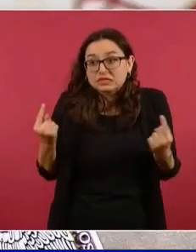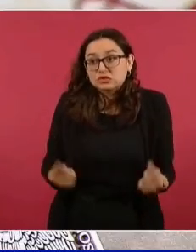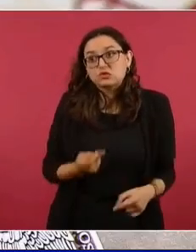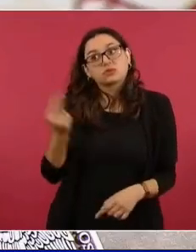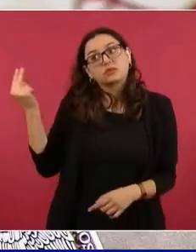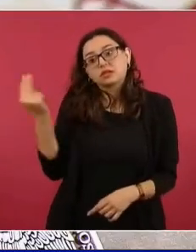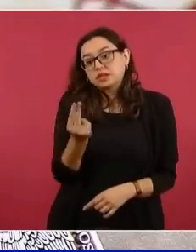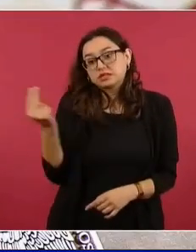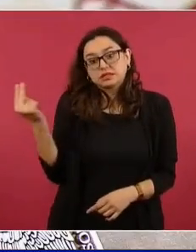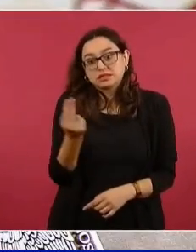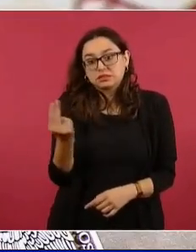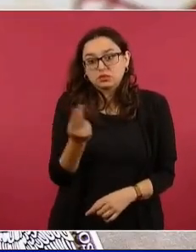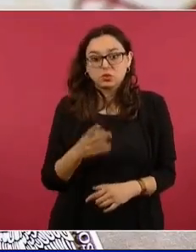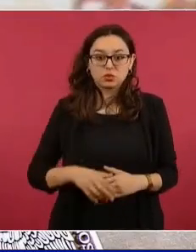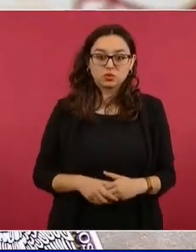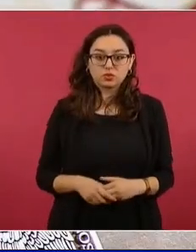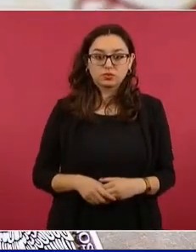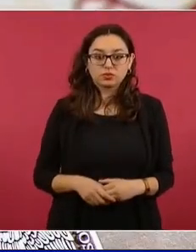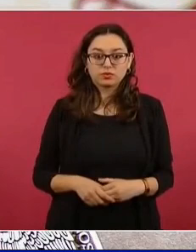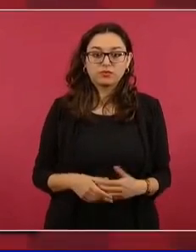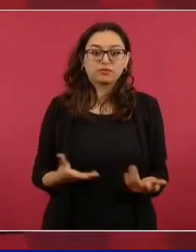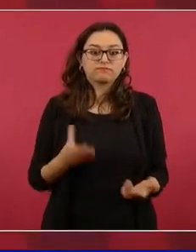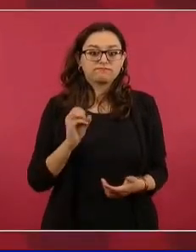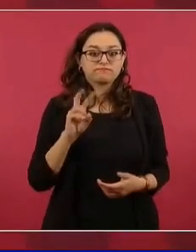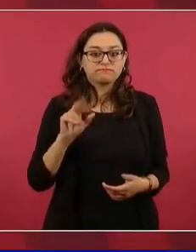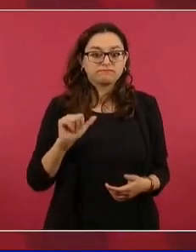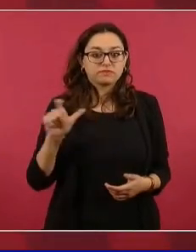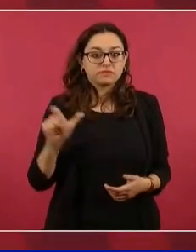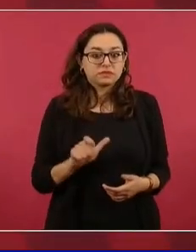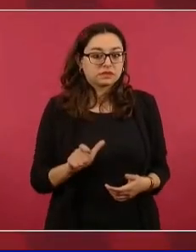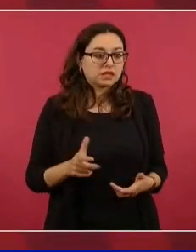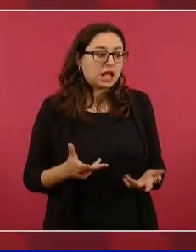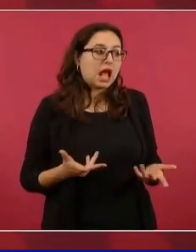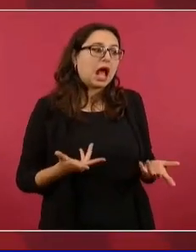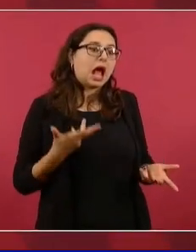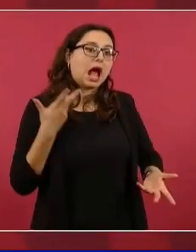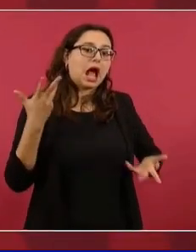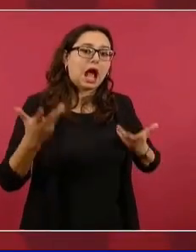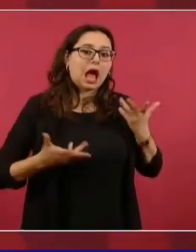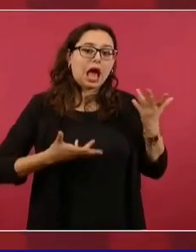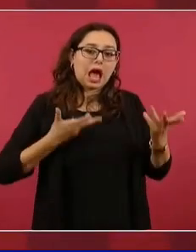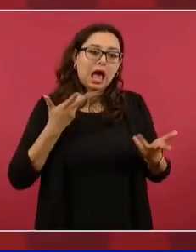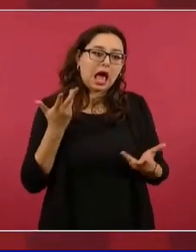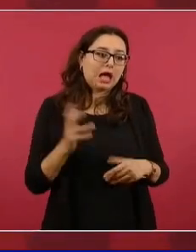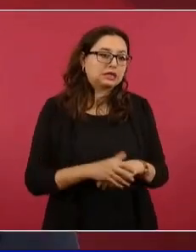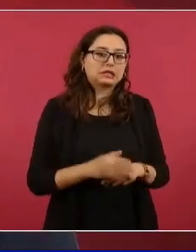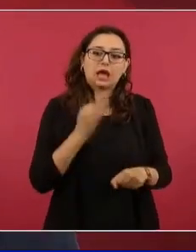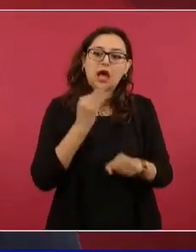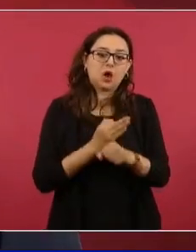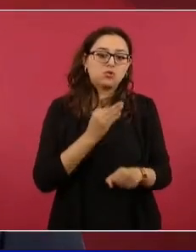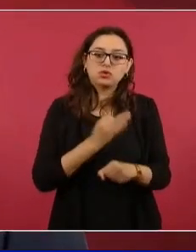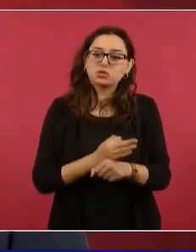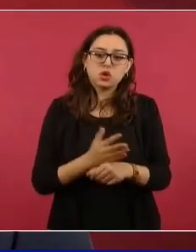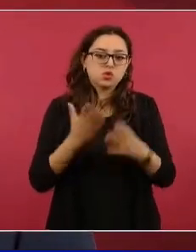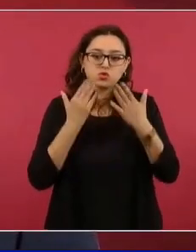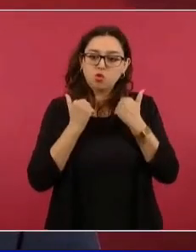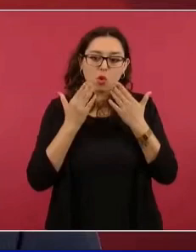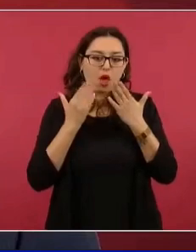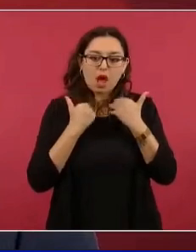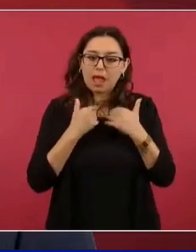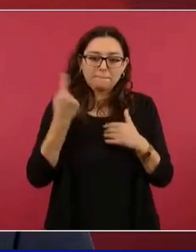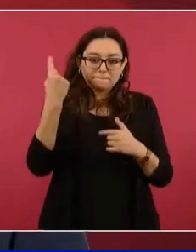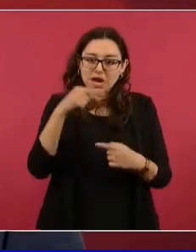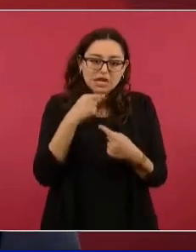para niñas y niños, pero COVAX entonces dijo, en el portafolio de COVAX no se incluyen dosis